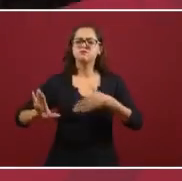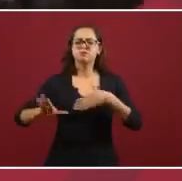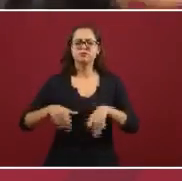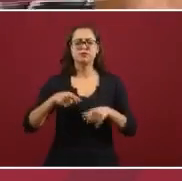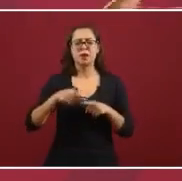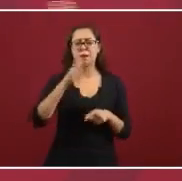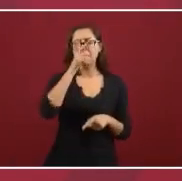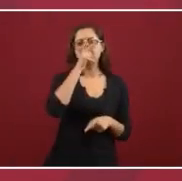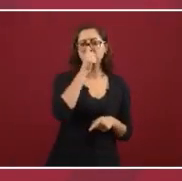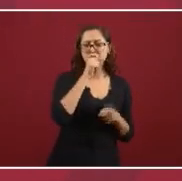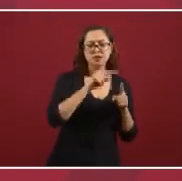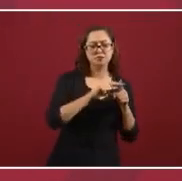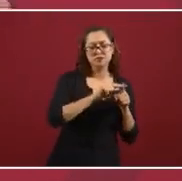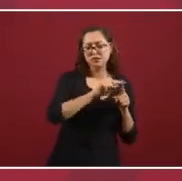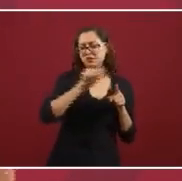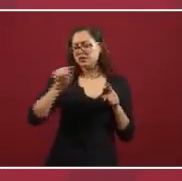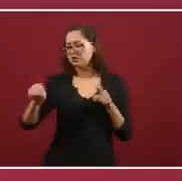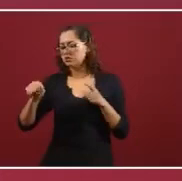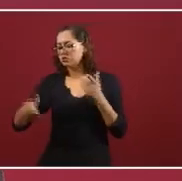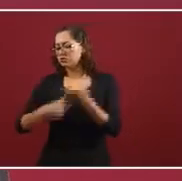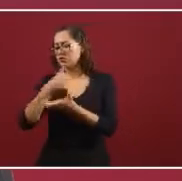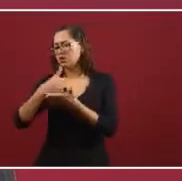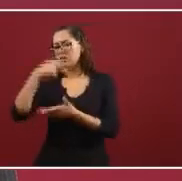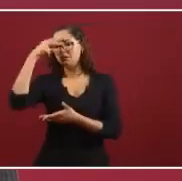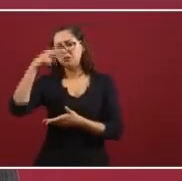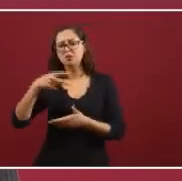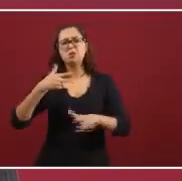Villahermosa hasta la Ciudad de México.